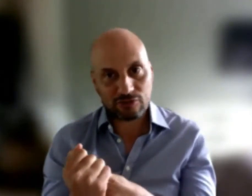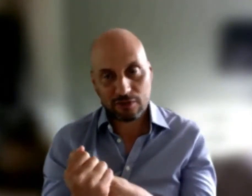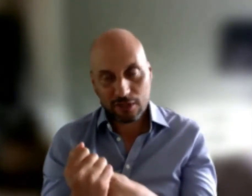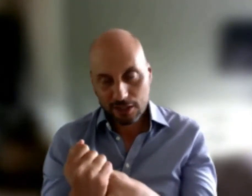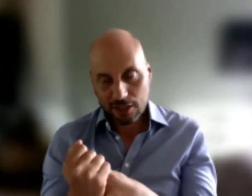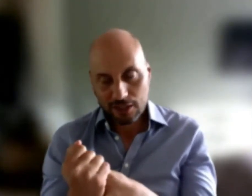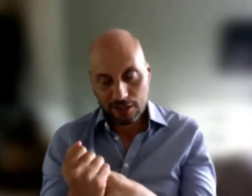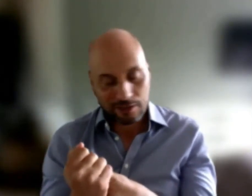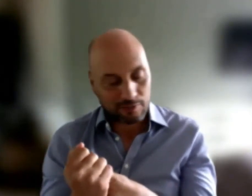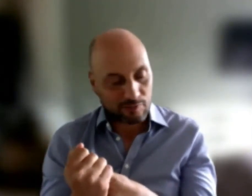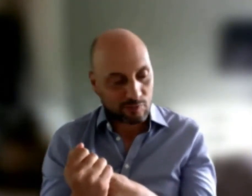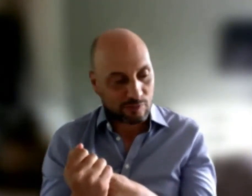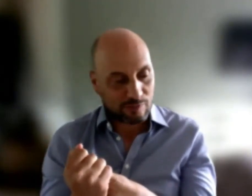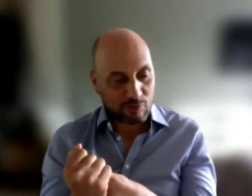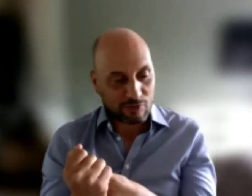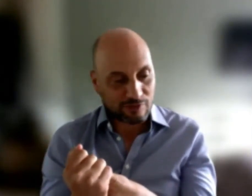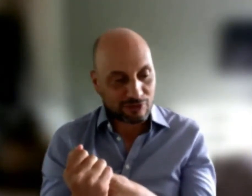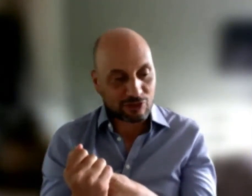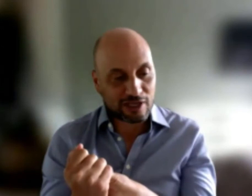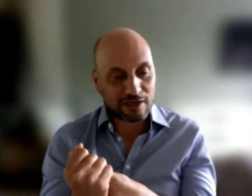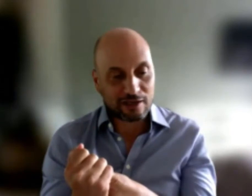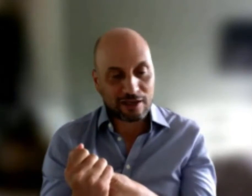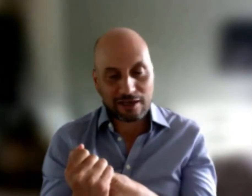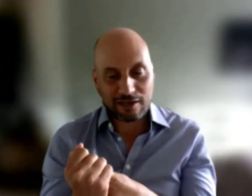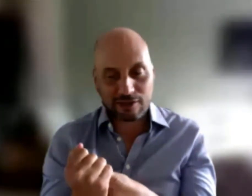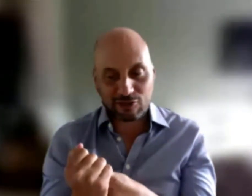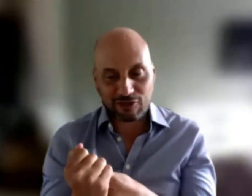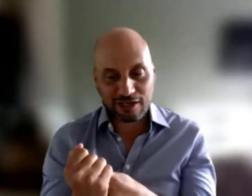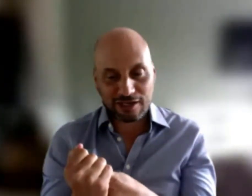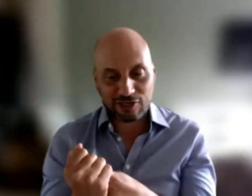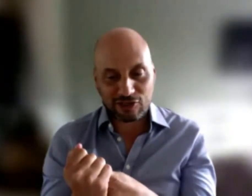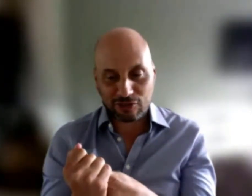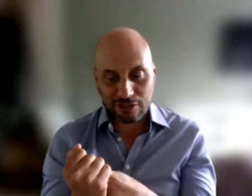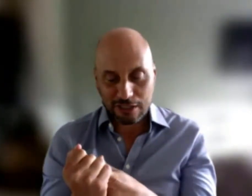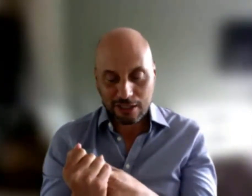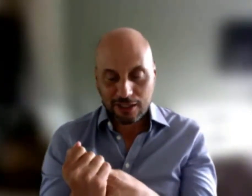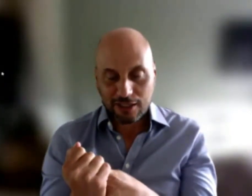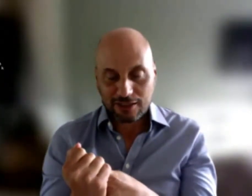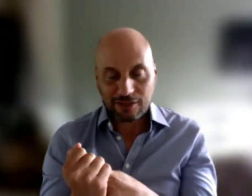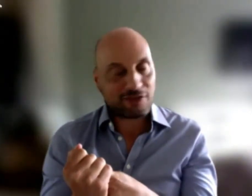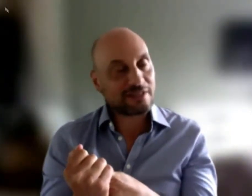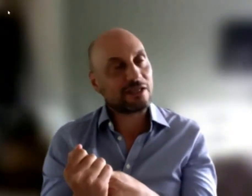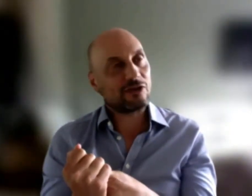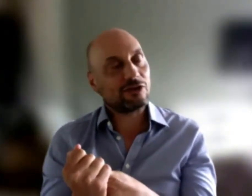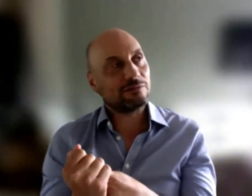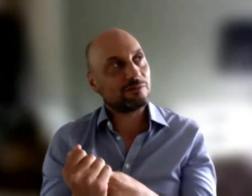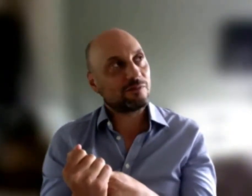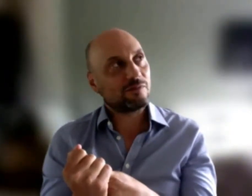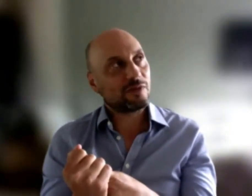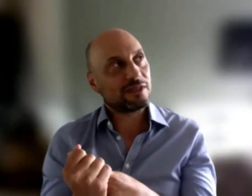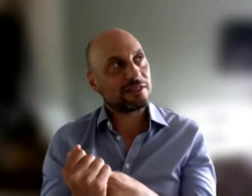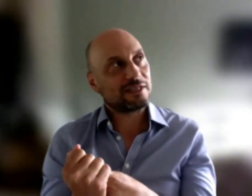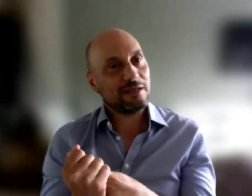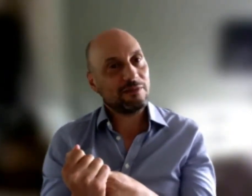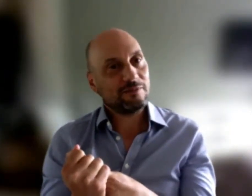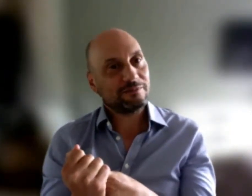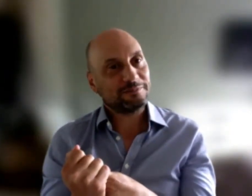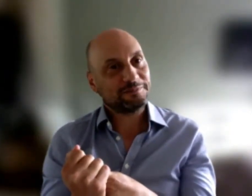conocemos por trotar alrededor de la región. Francisco, ¿estás